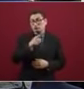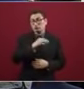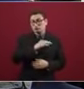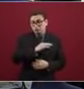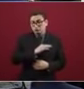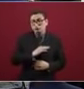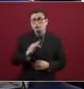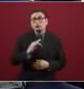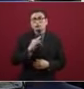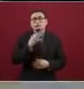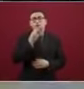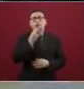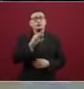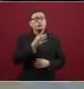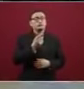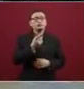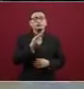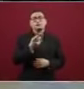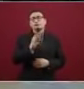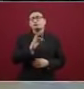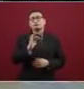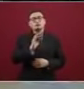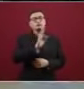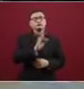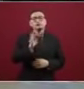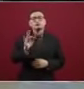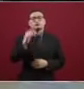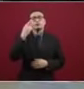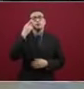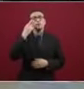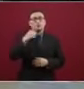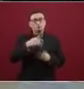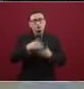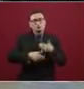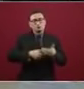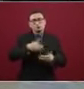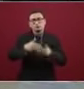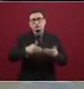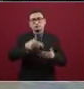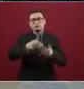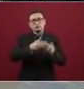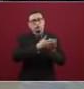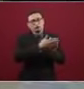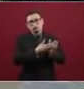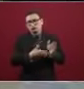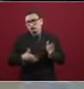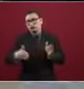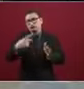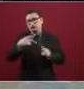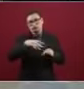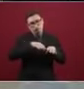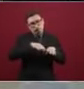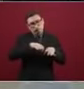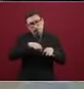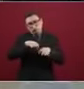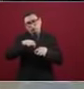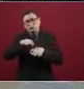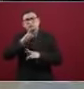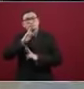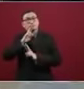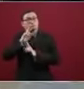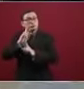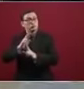fecha para entregar resultados firmes en esta, no sé si lucha cruzada, cómo se le pueda